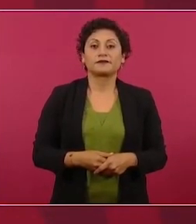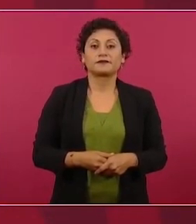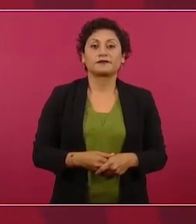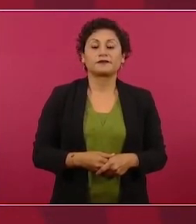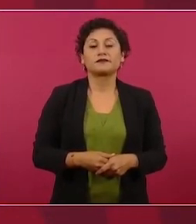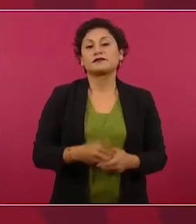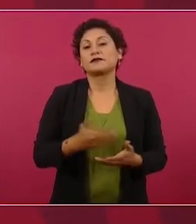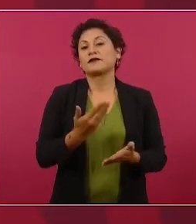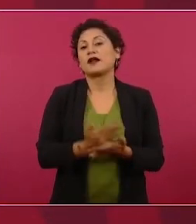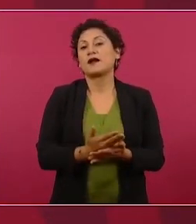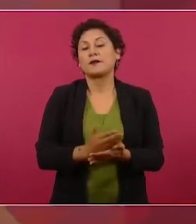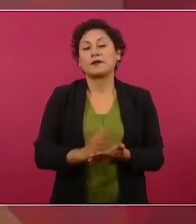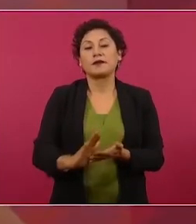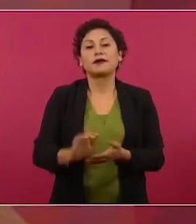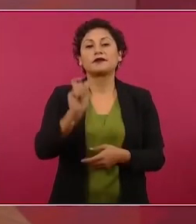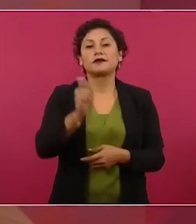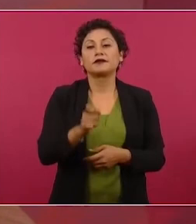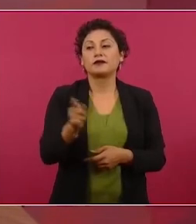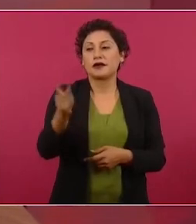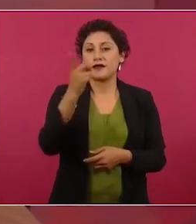me vengan